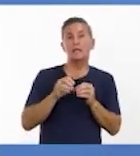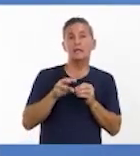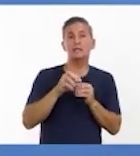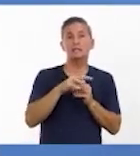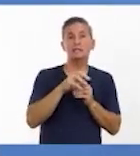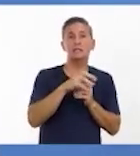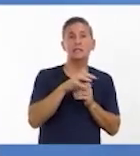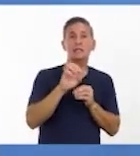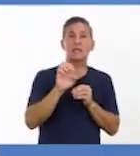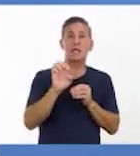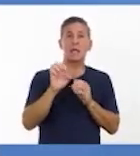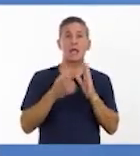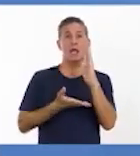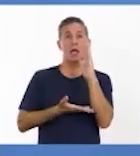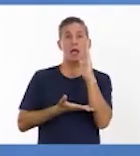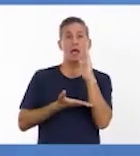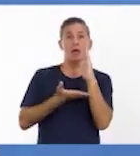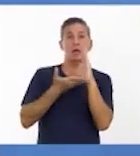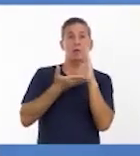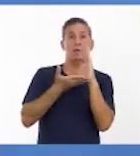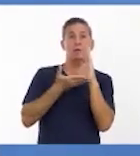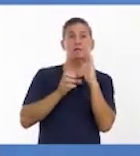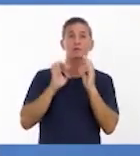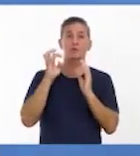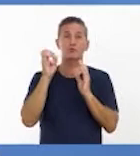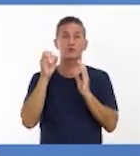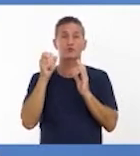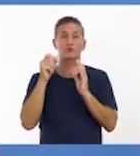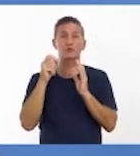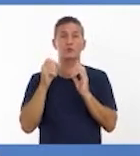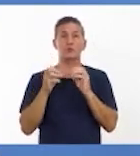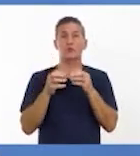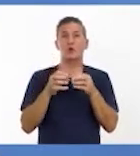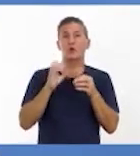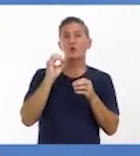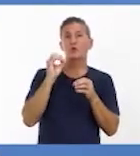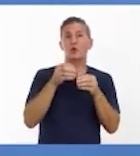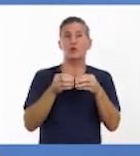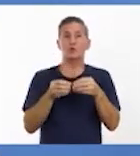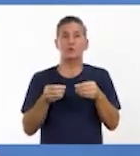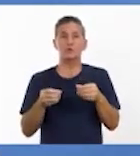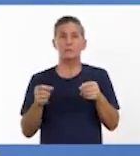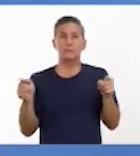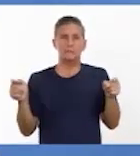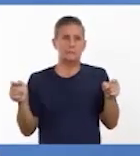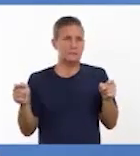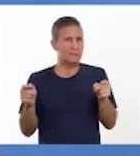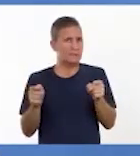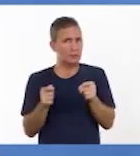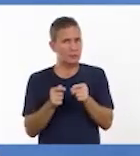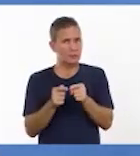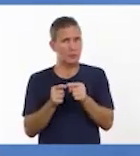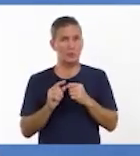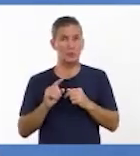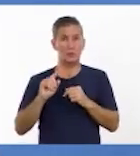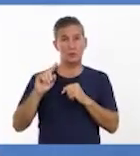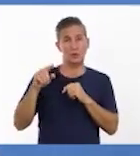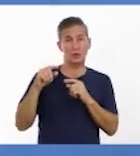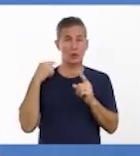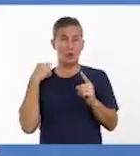cede electrones, aumenta su número de oxidación y va a actuar como agente